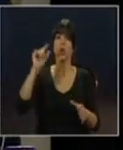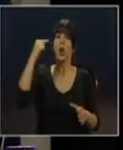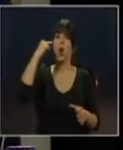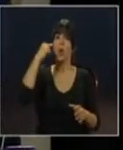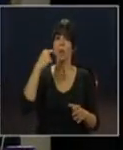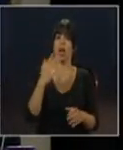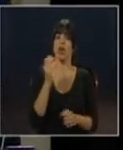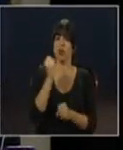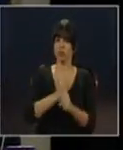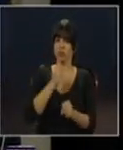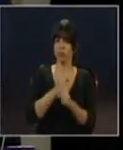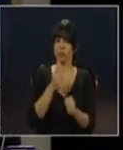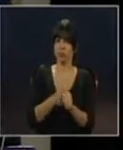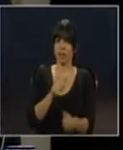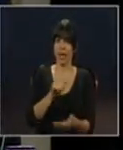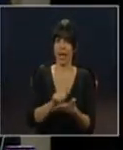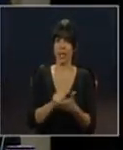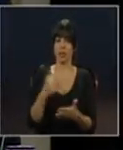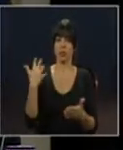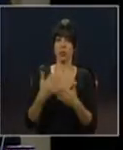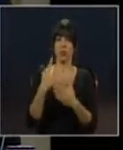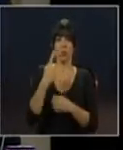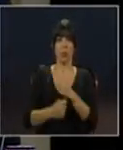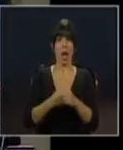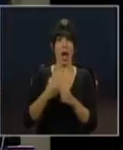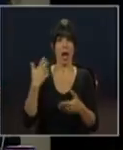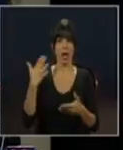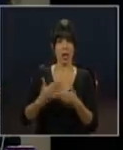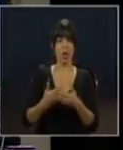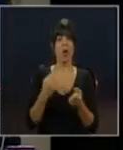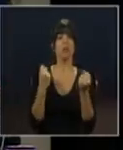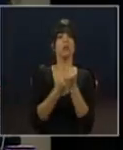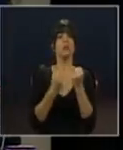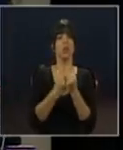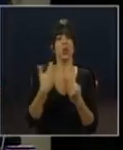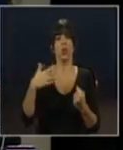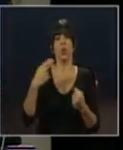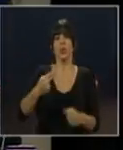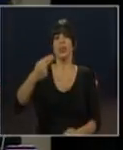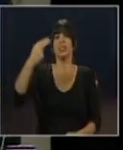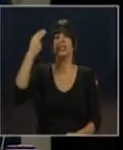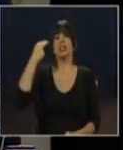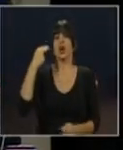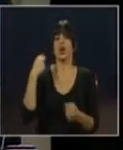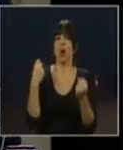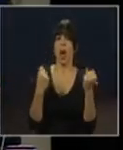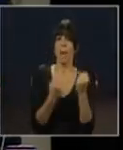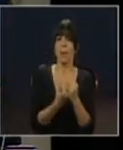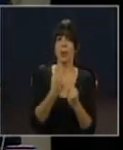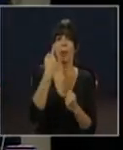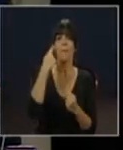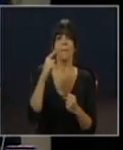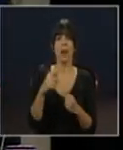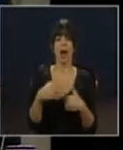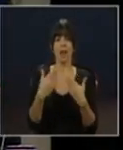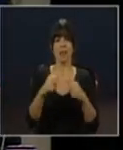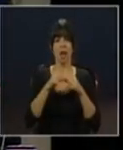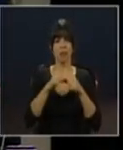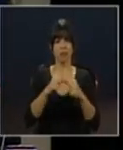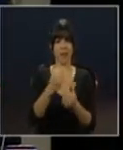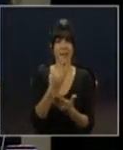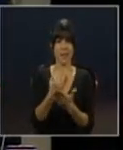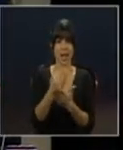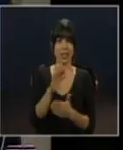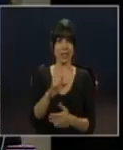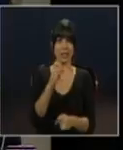su parte y en el último año ha realizado aportes verdaderamente históricos para darle sostenibilidad financiera a